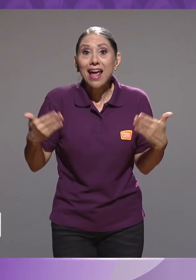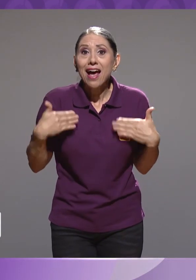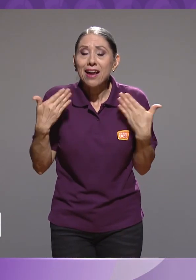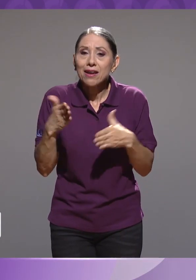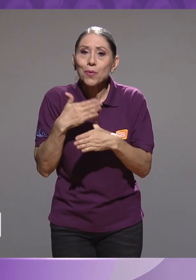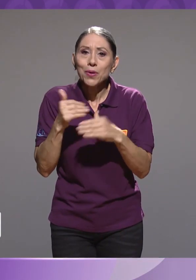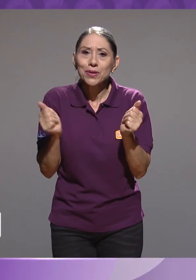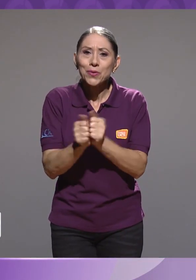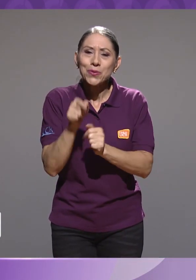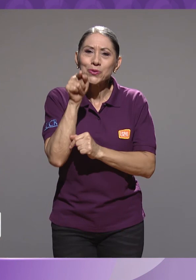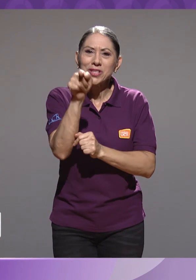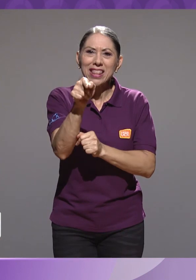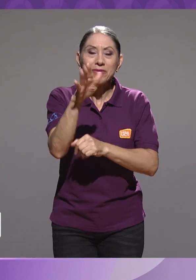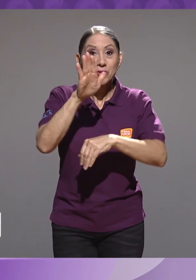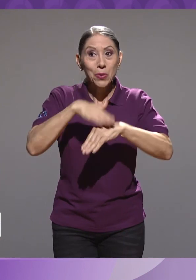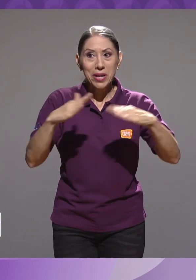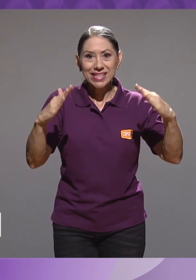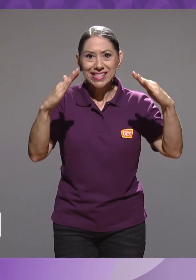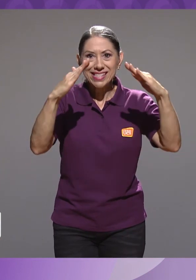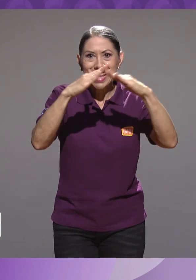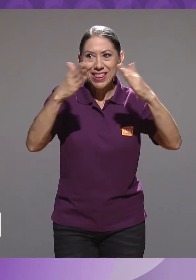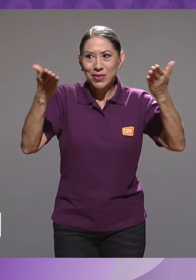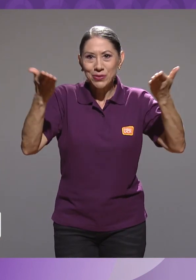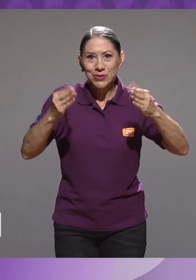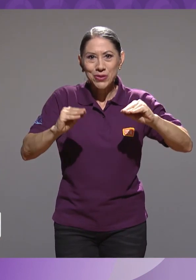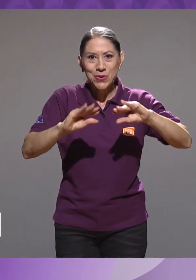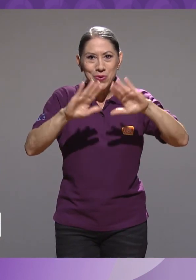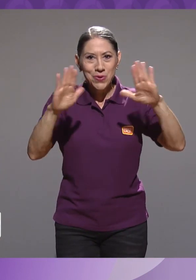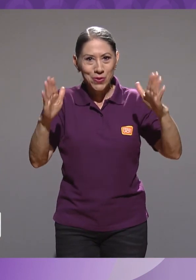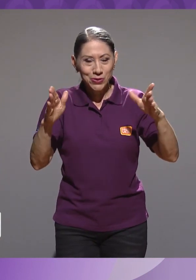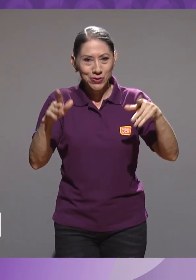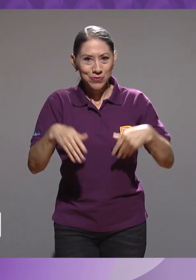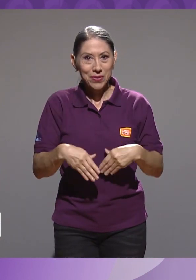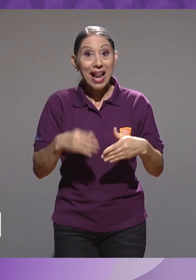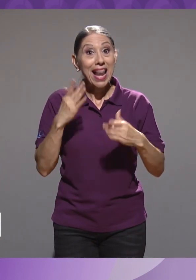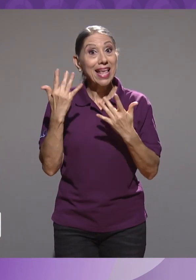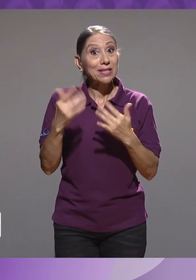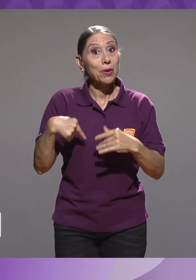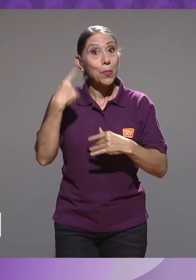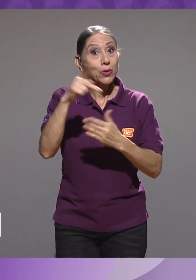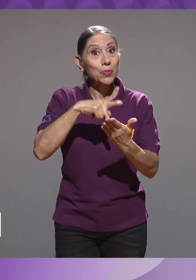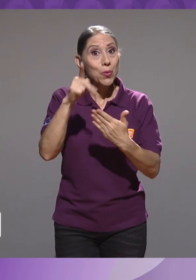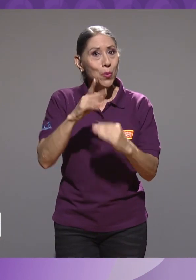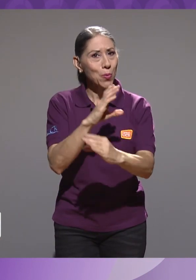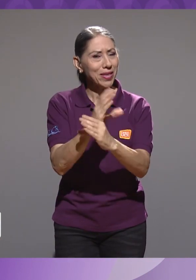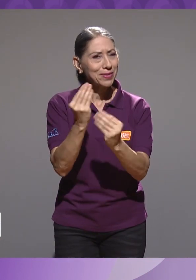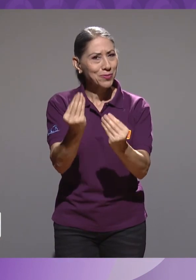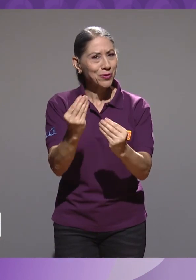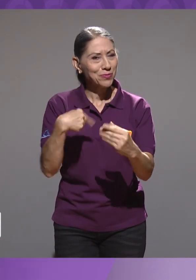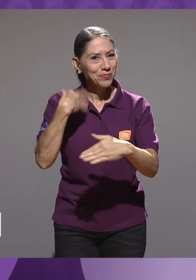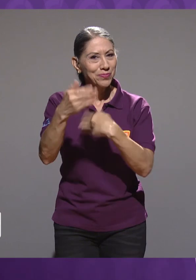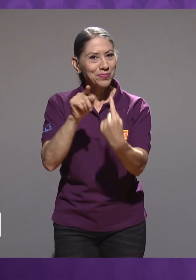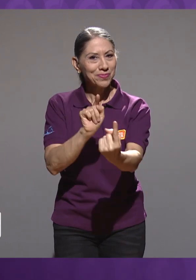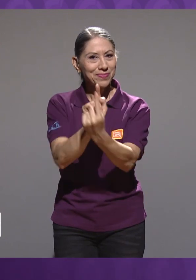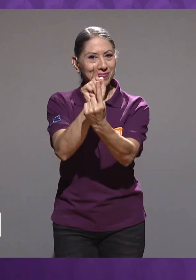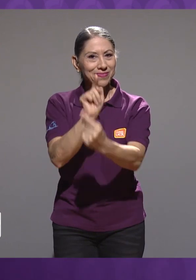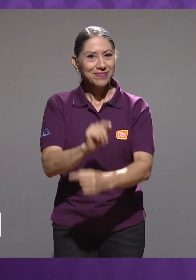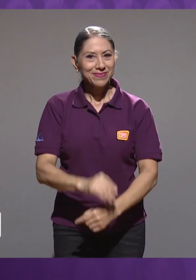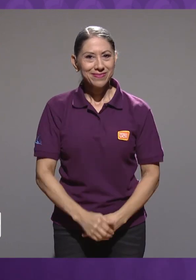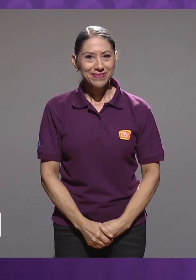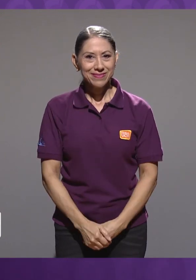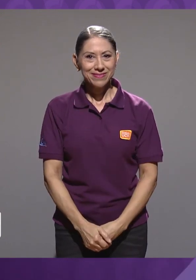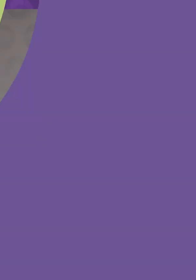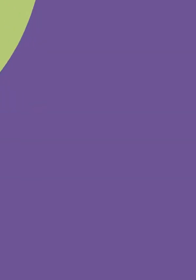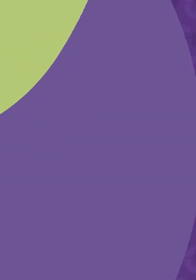Qué alegría haber compartido con usted sobre los centros diurnos. Le espero la próxima edición de Nexos. Cuídese mucho. Nos encontramos pronto.